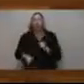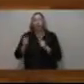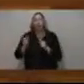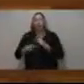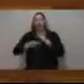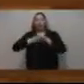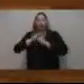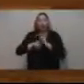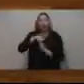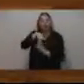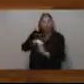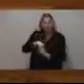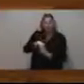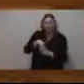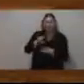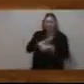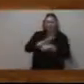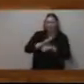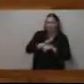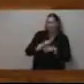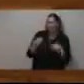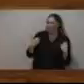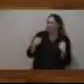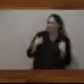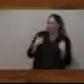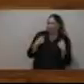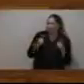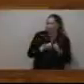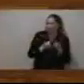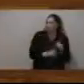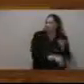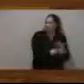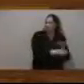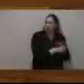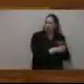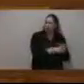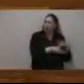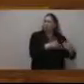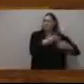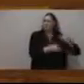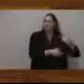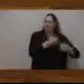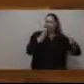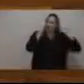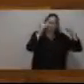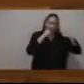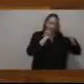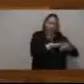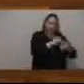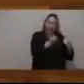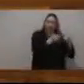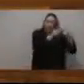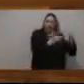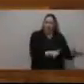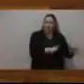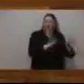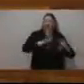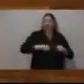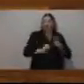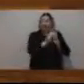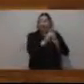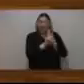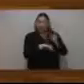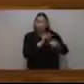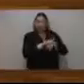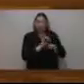señor consejero, en poner la regasificadora en marcha que se les olvidó cumplir la legalidad, que no fueron capaces de leer la normativa vigente en ese momento? No hubo ni